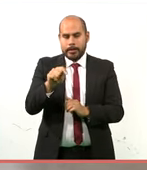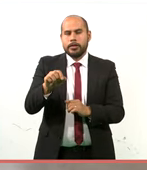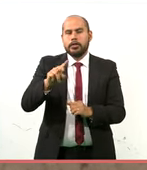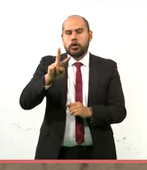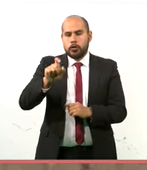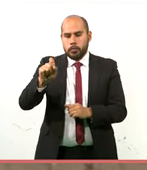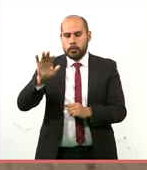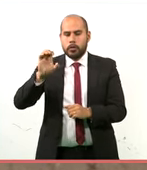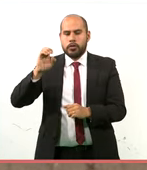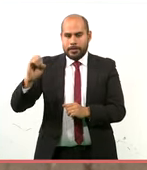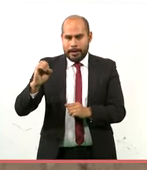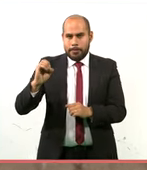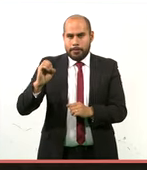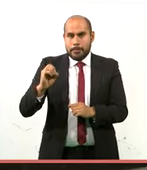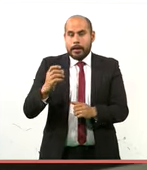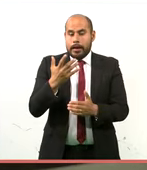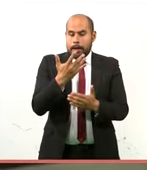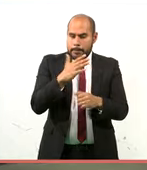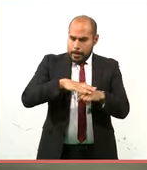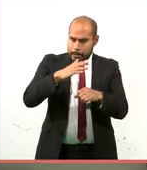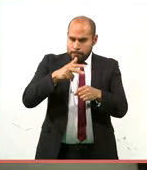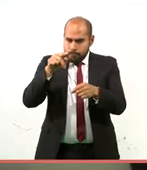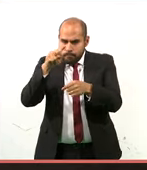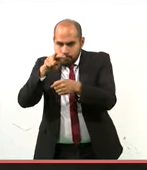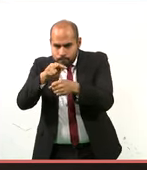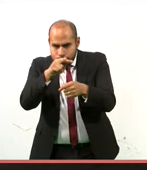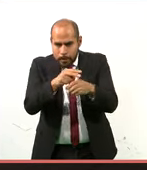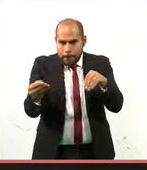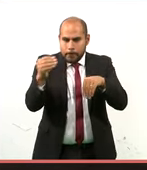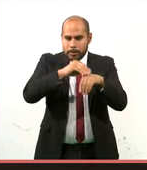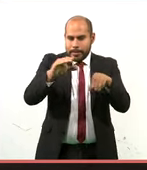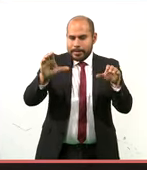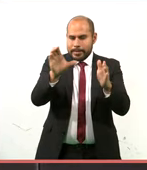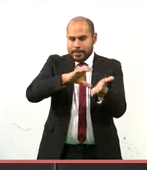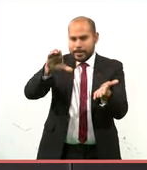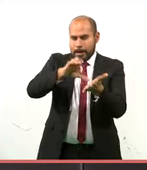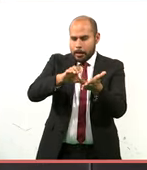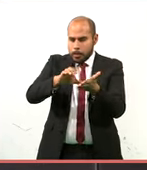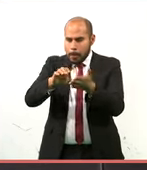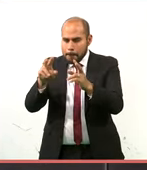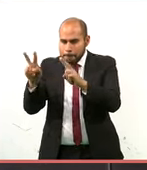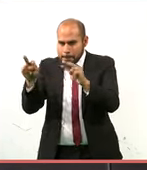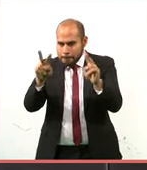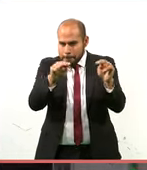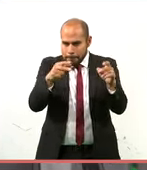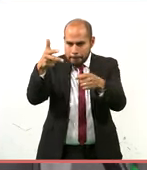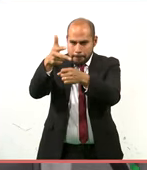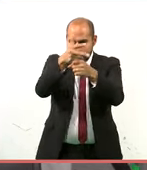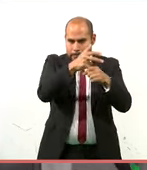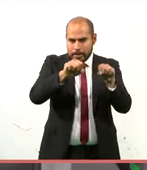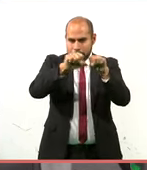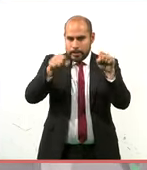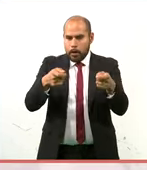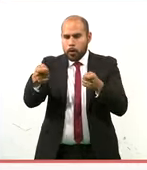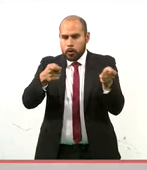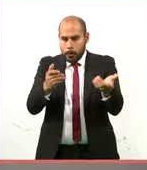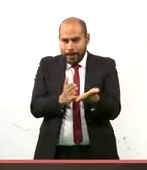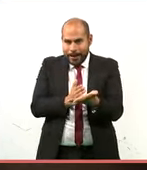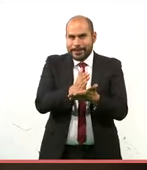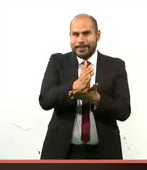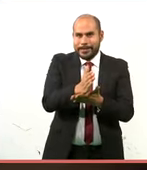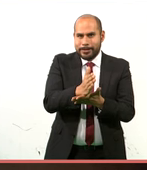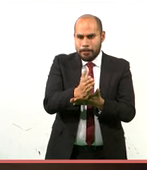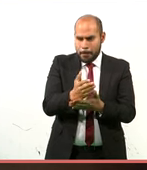la videovigilancia en las instalaciones con la incorporación del centro de monitoreo. Se reforzó el sistema de control de accesos.